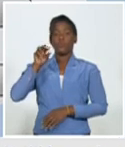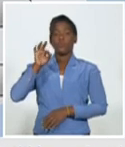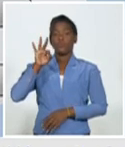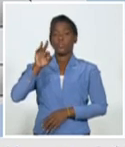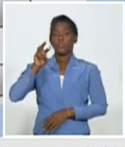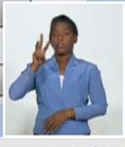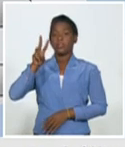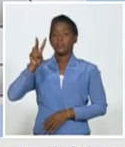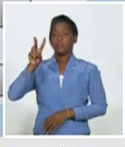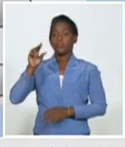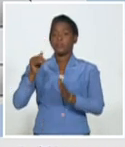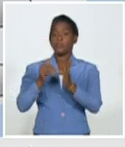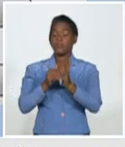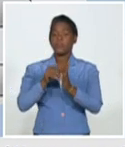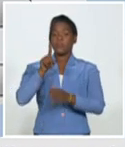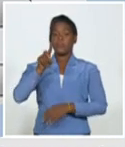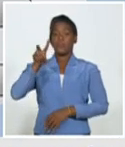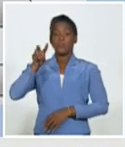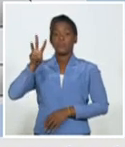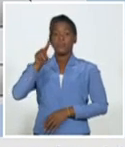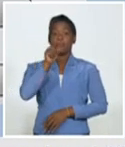2.883.123 personas que